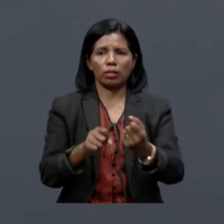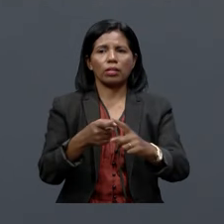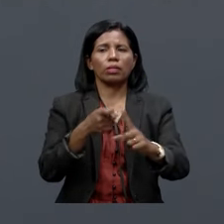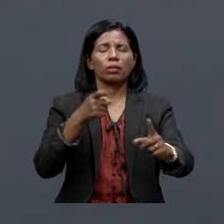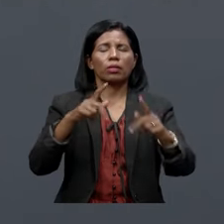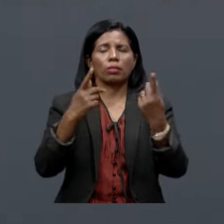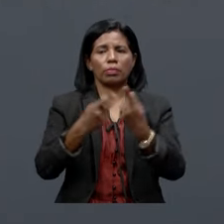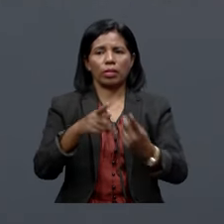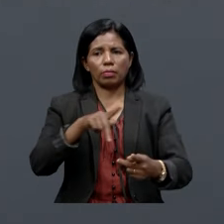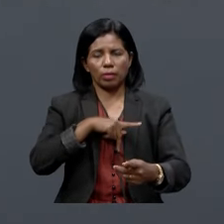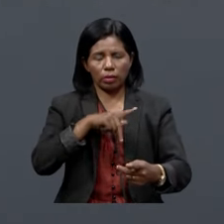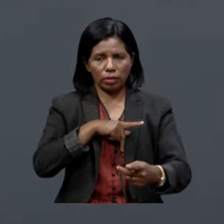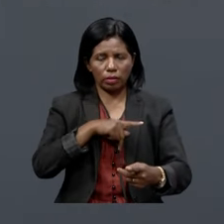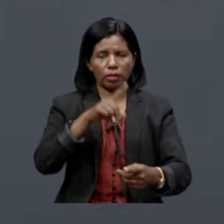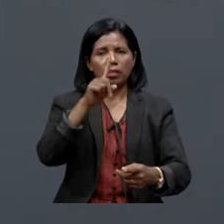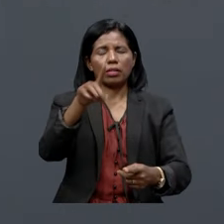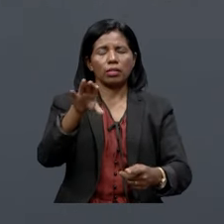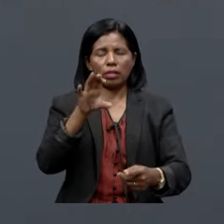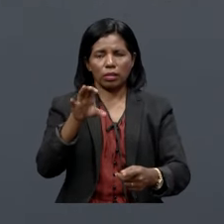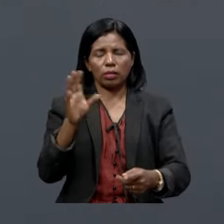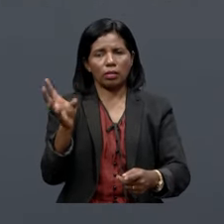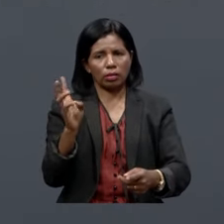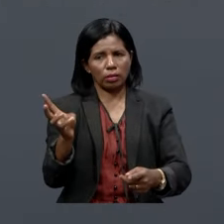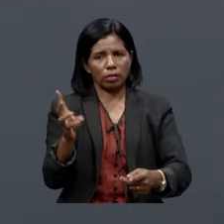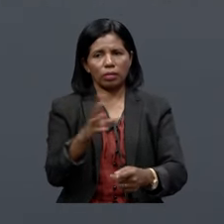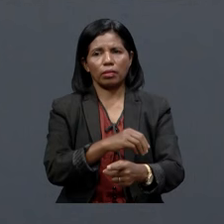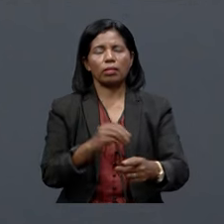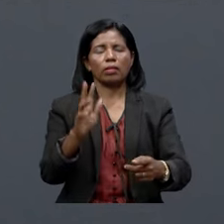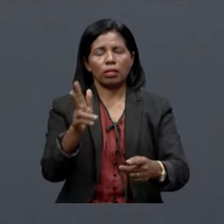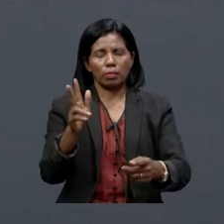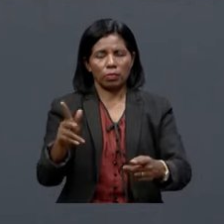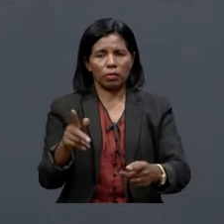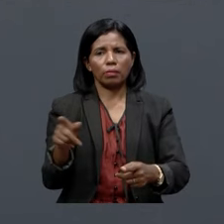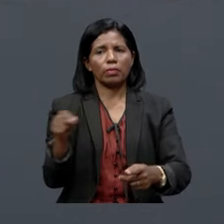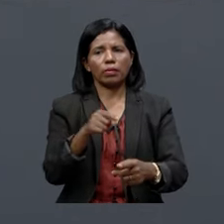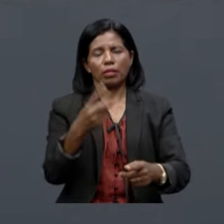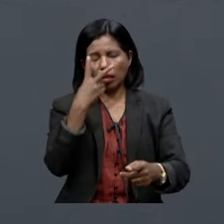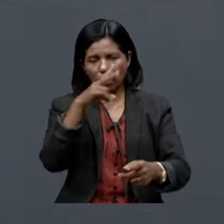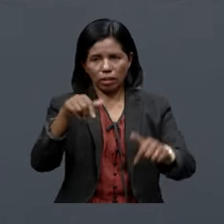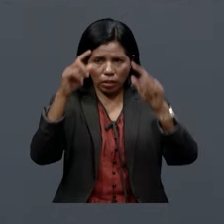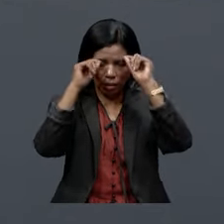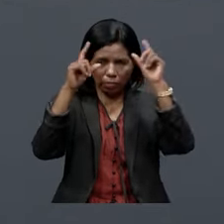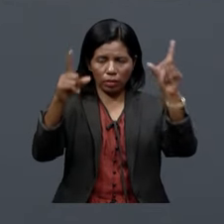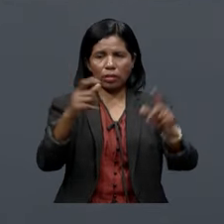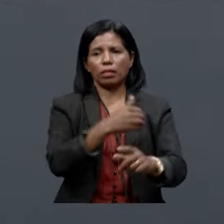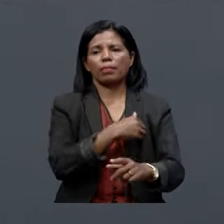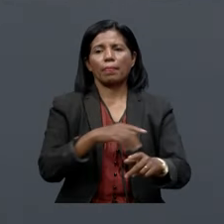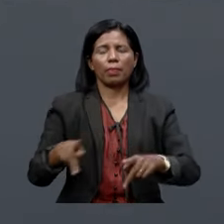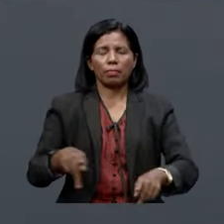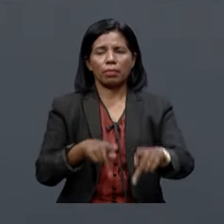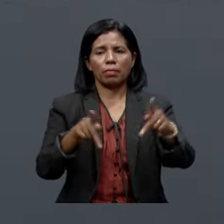ne 70% e setor público 30%. Maybe ya realmente en Timor-Leste sector público